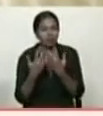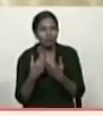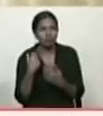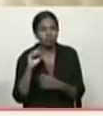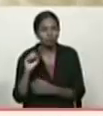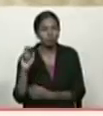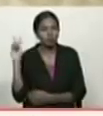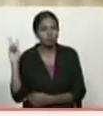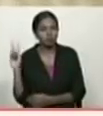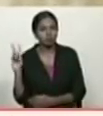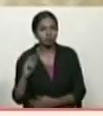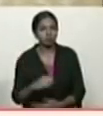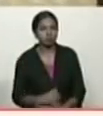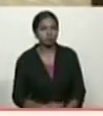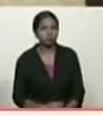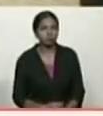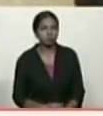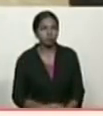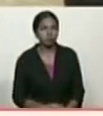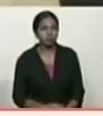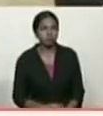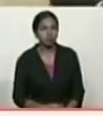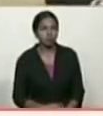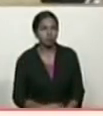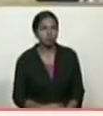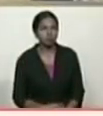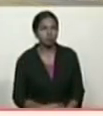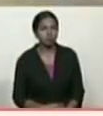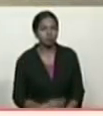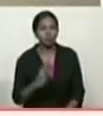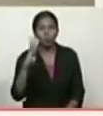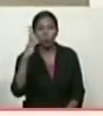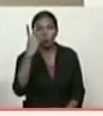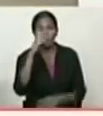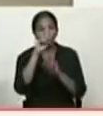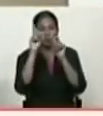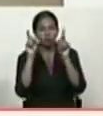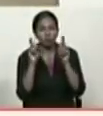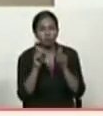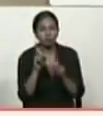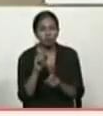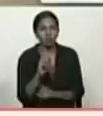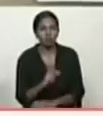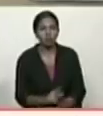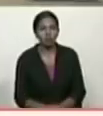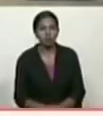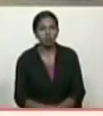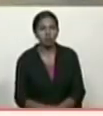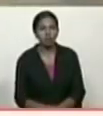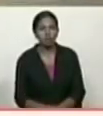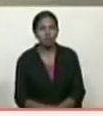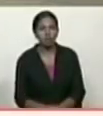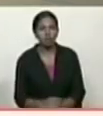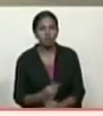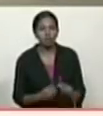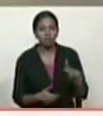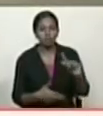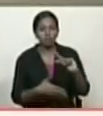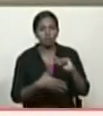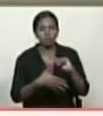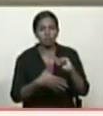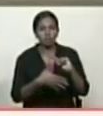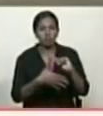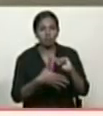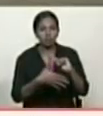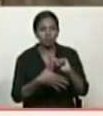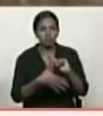Venezuela. Gracias. La cuarta pregunta la realiza Luis Tavera por Telesur.